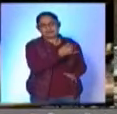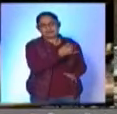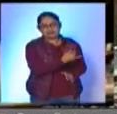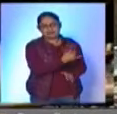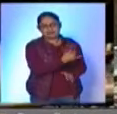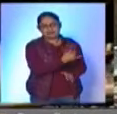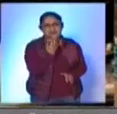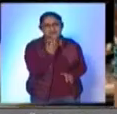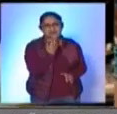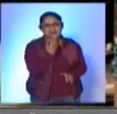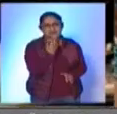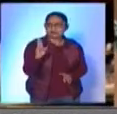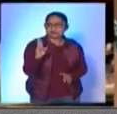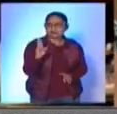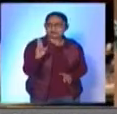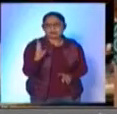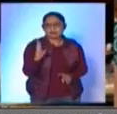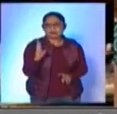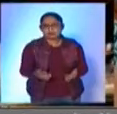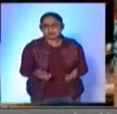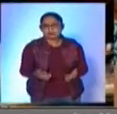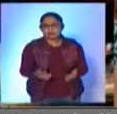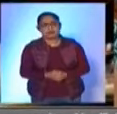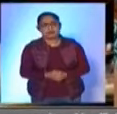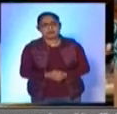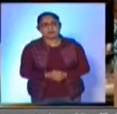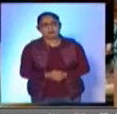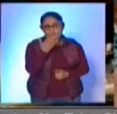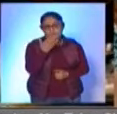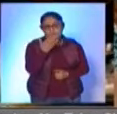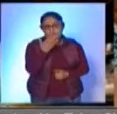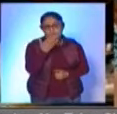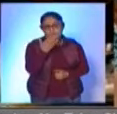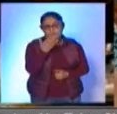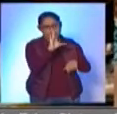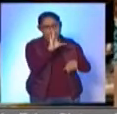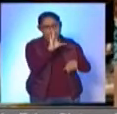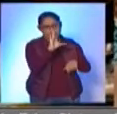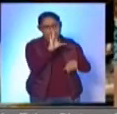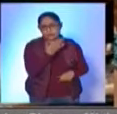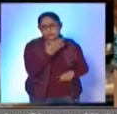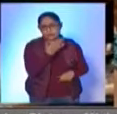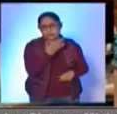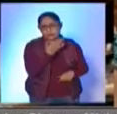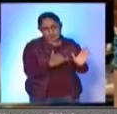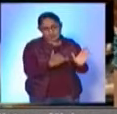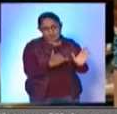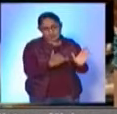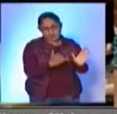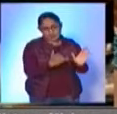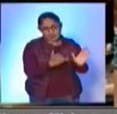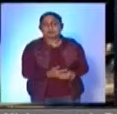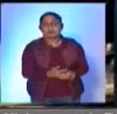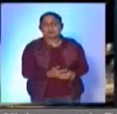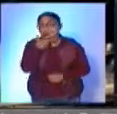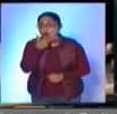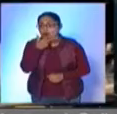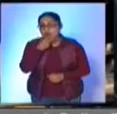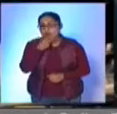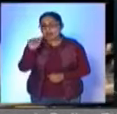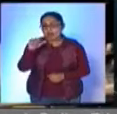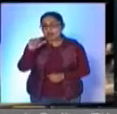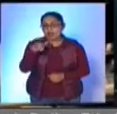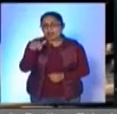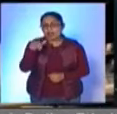tener resultados, por lo que destacó no tienen licencia para construir. Durante dicha conferencia de prensa, Alejandro